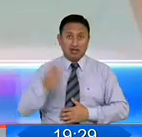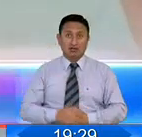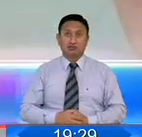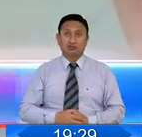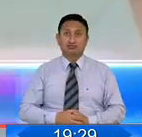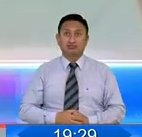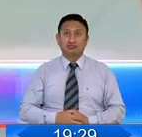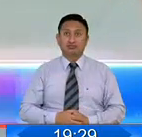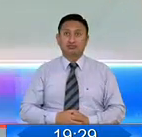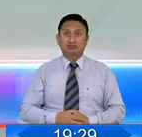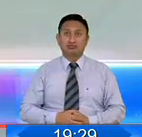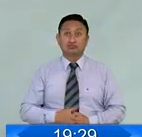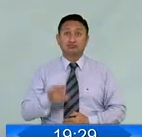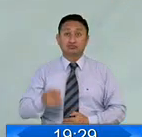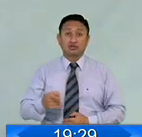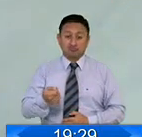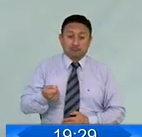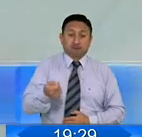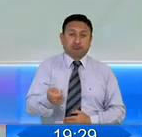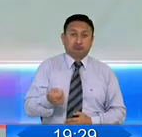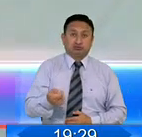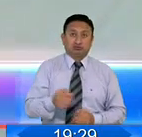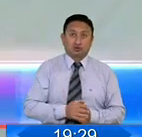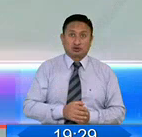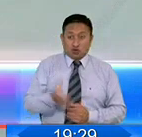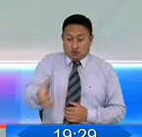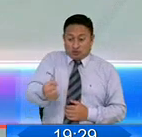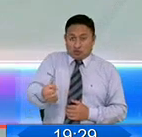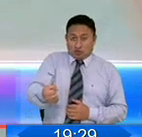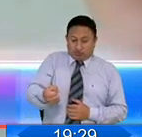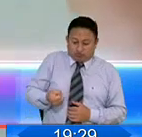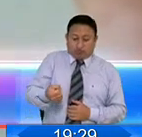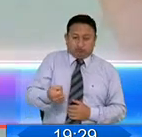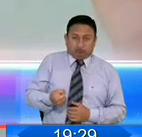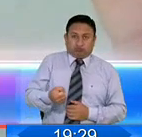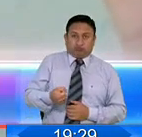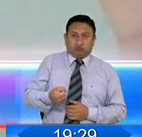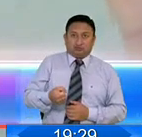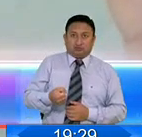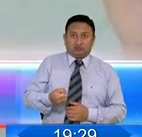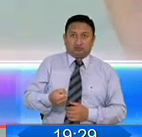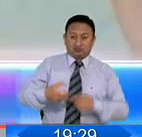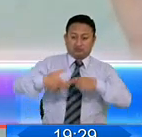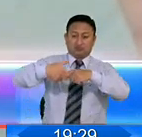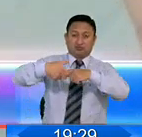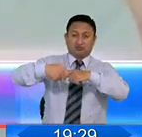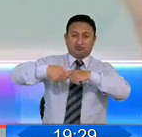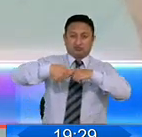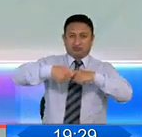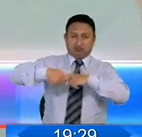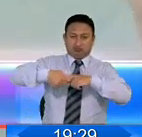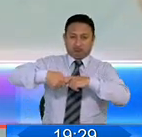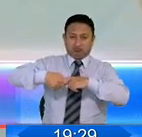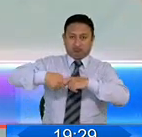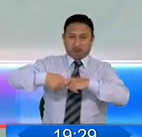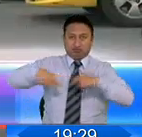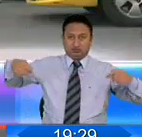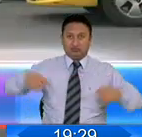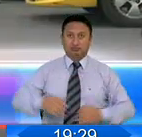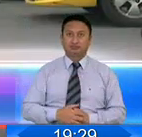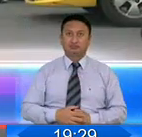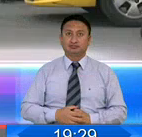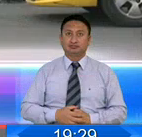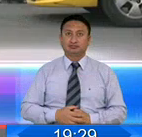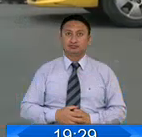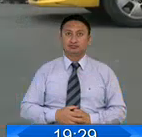a querer brincar a lo que yo vine a forcejear. Y cogí el cuchillo para que no me lastimara. En el